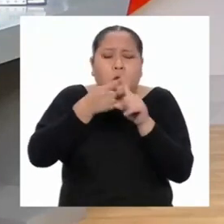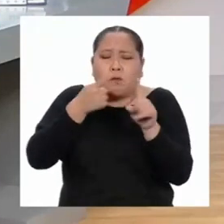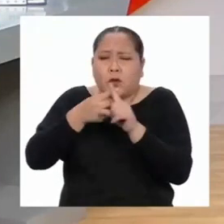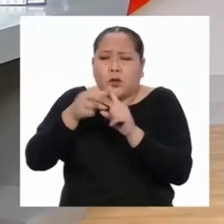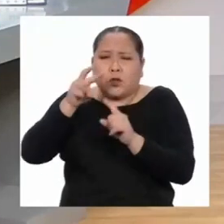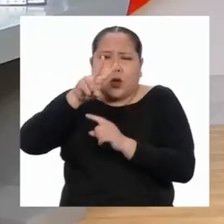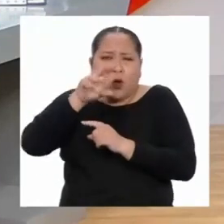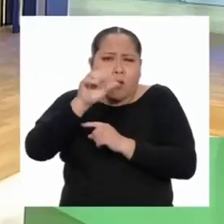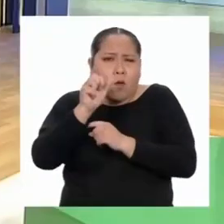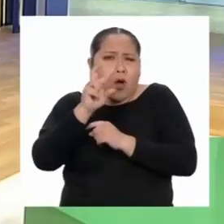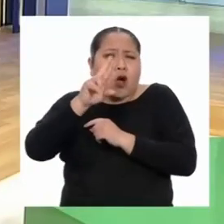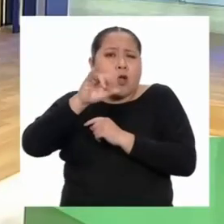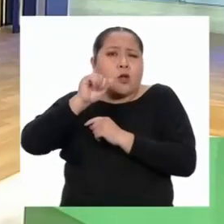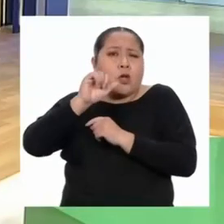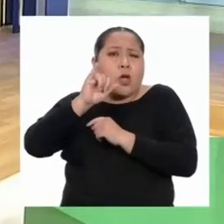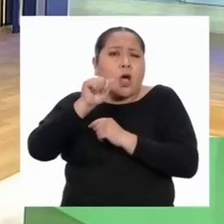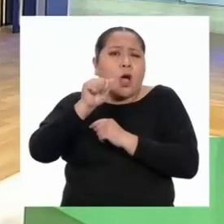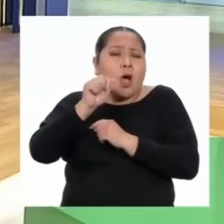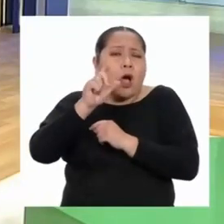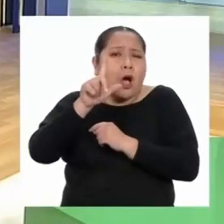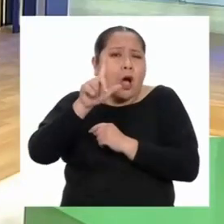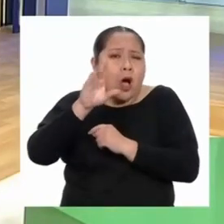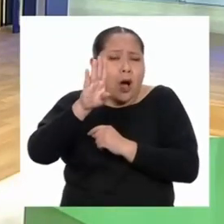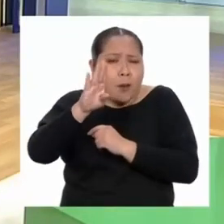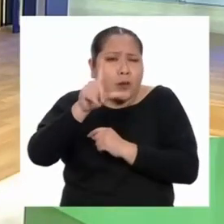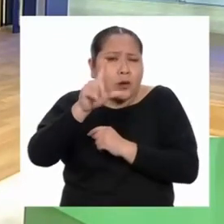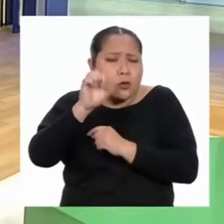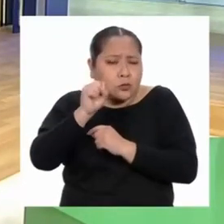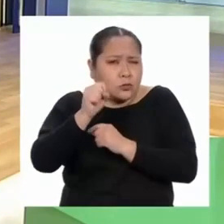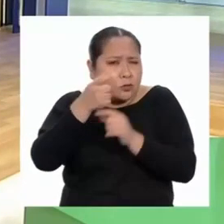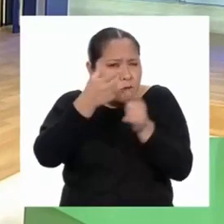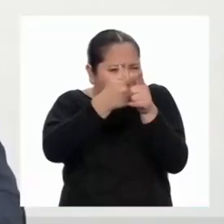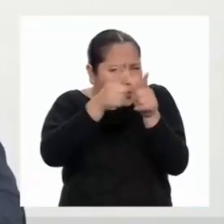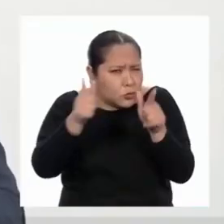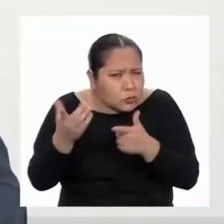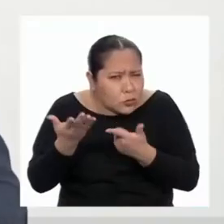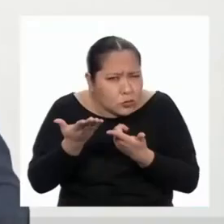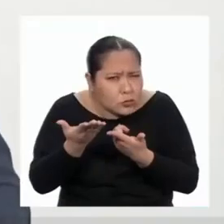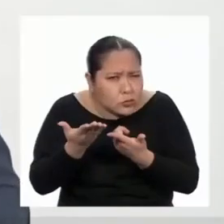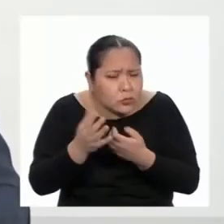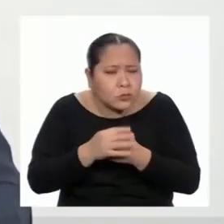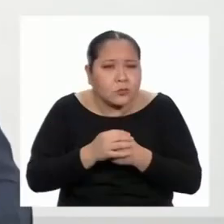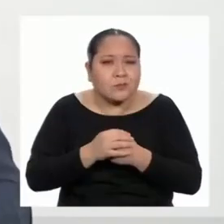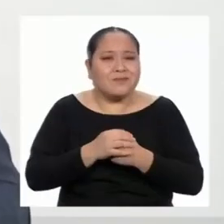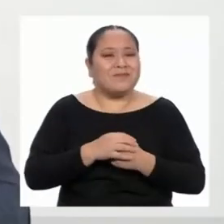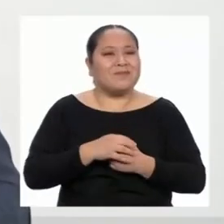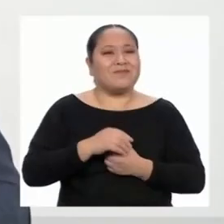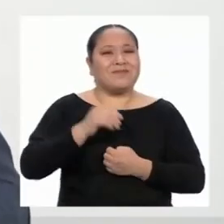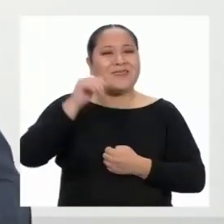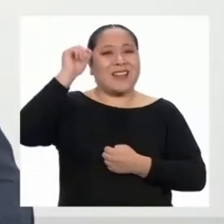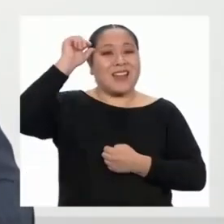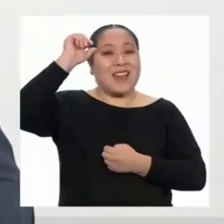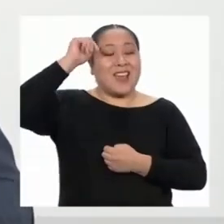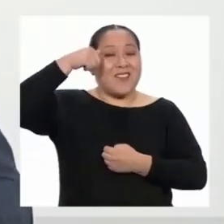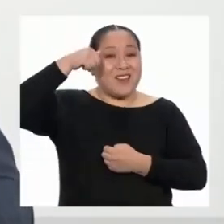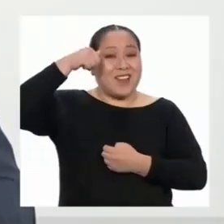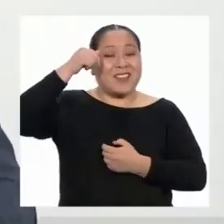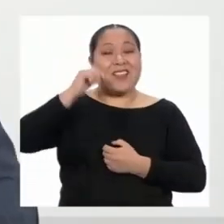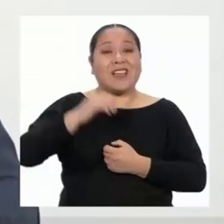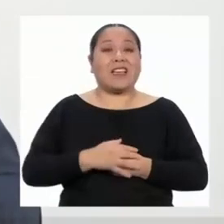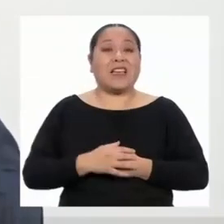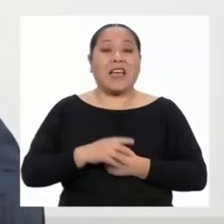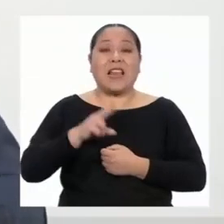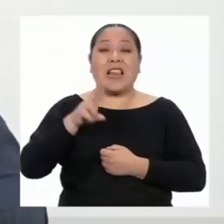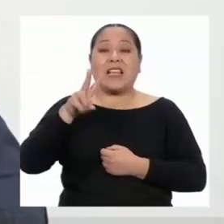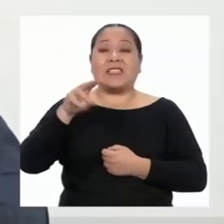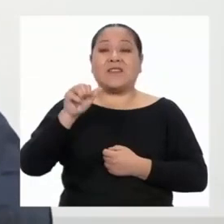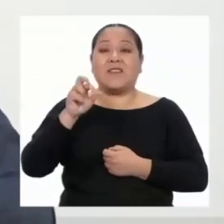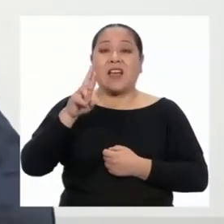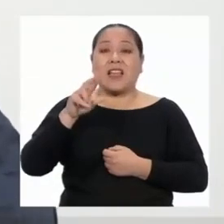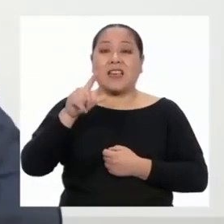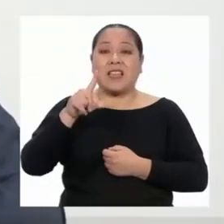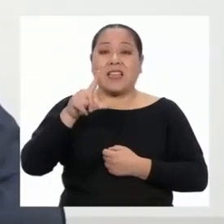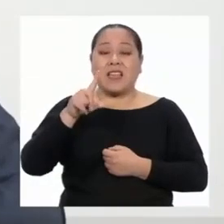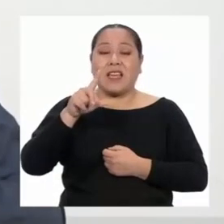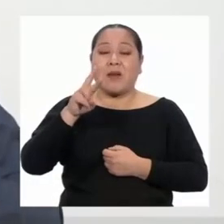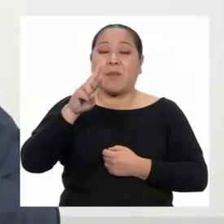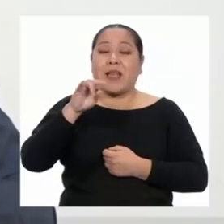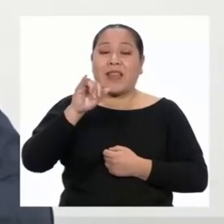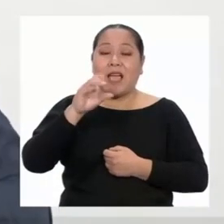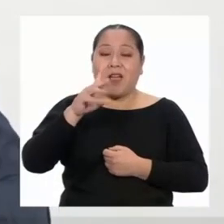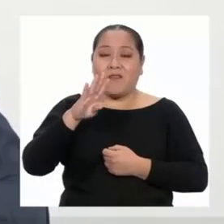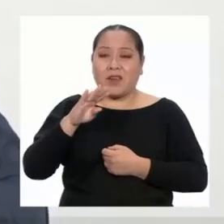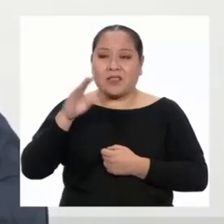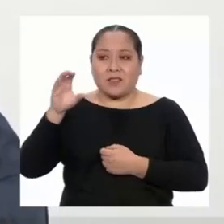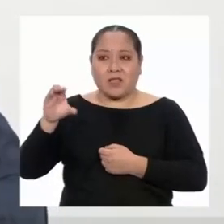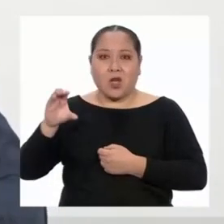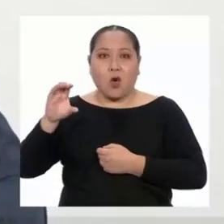variables. ¿Listas y listos? Recuerden que las variables cualitativas no toman valores